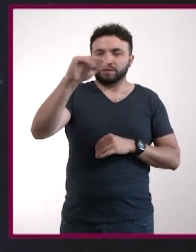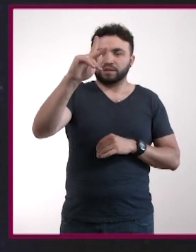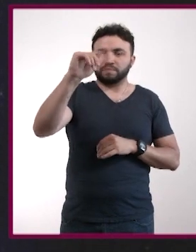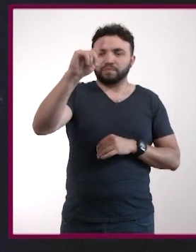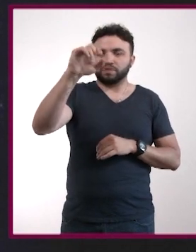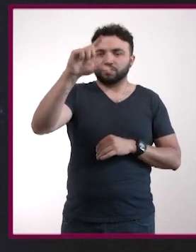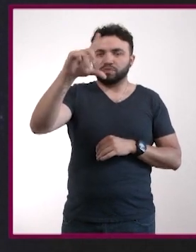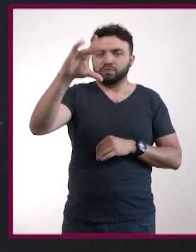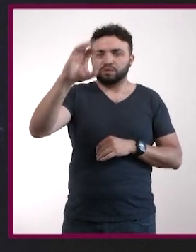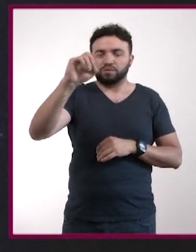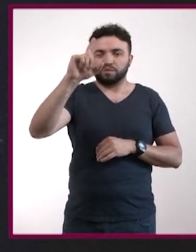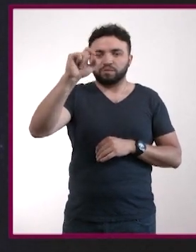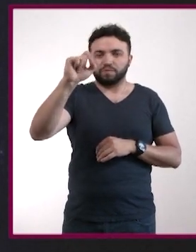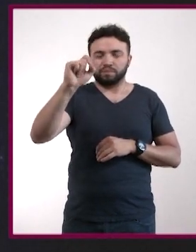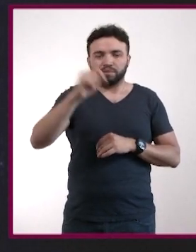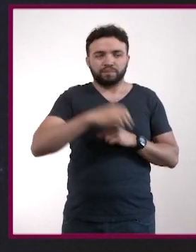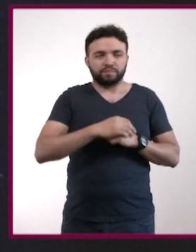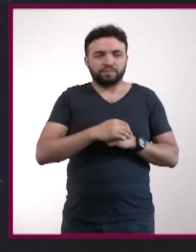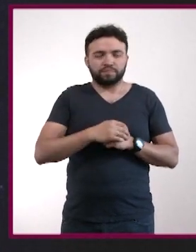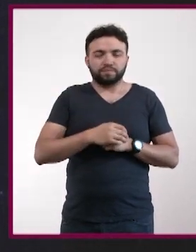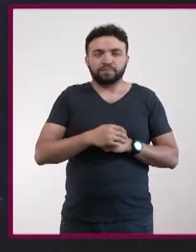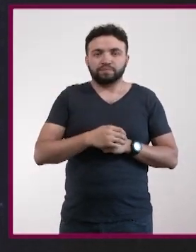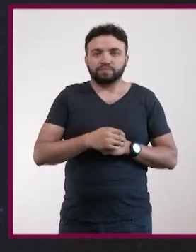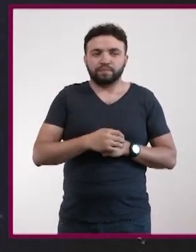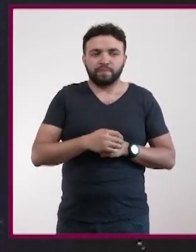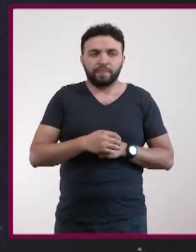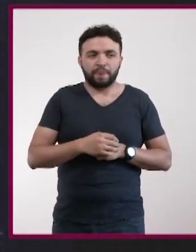20, el enjambre y el eco nebuloso.